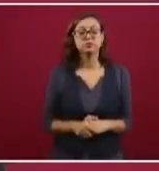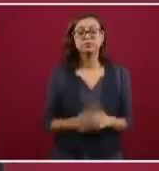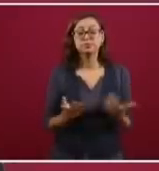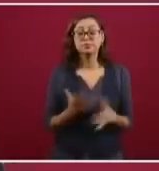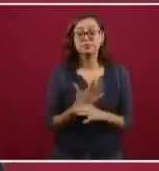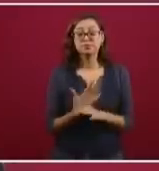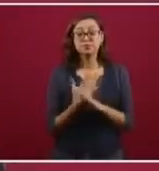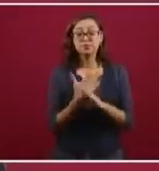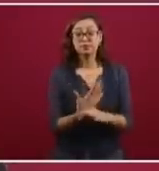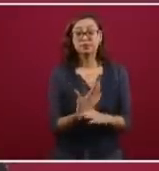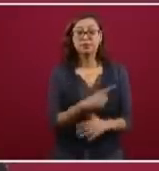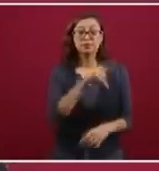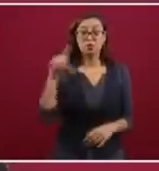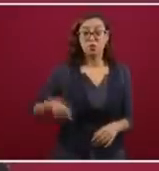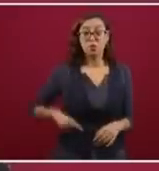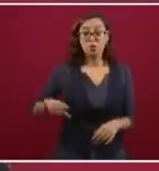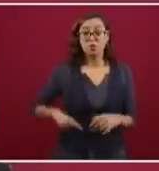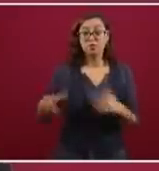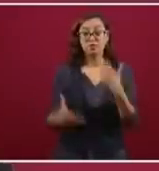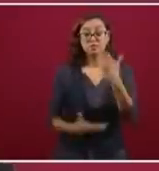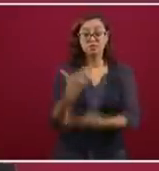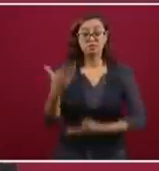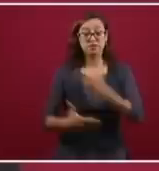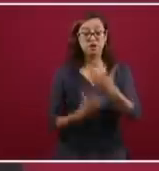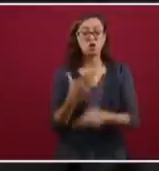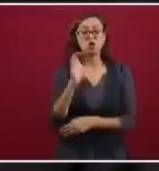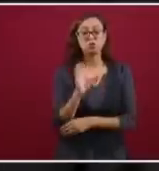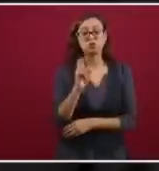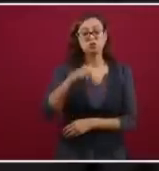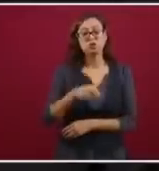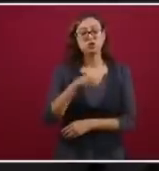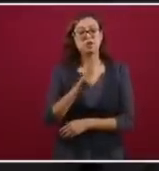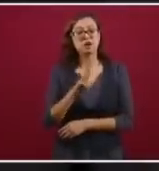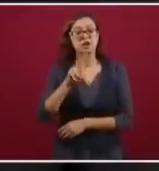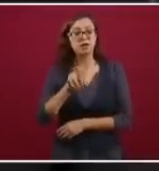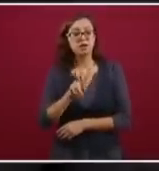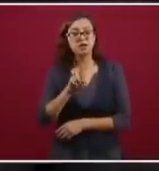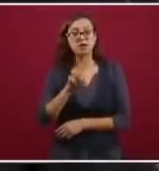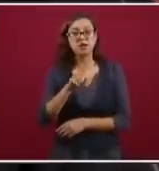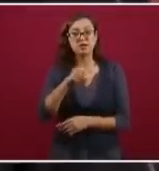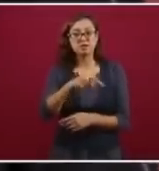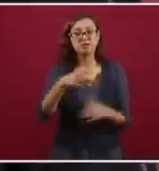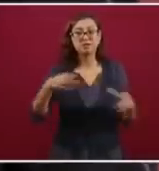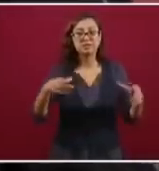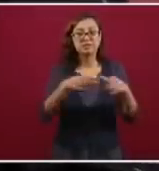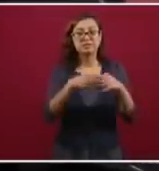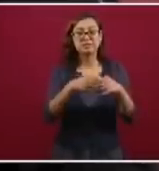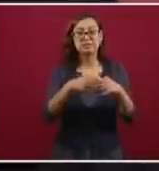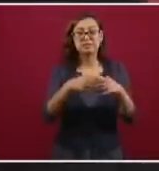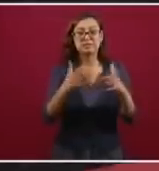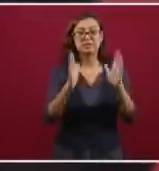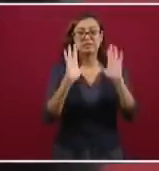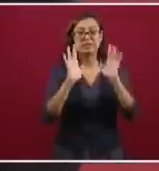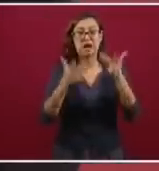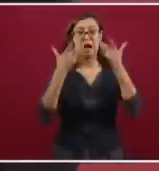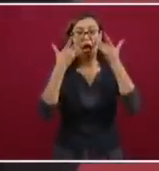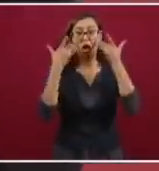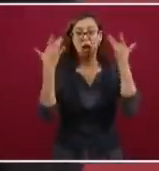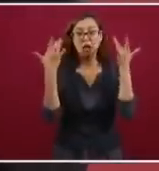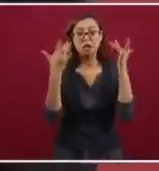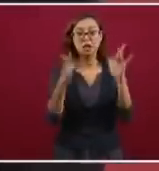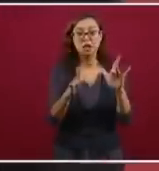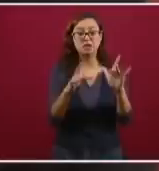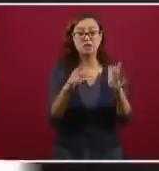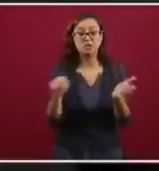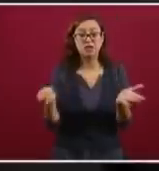habían servidores públicos de la Comisión Nacional Bancaria y de Valores que tenían su renuncia ya debajo